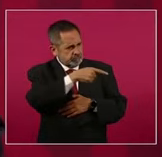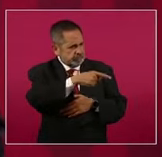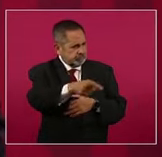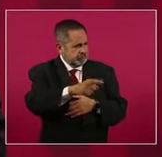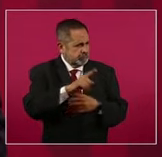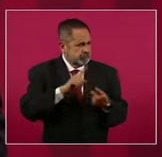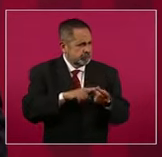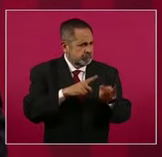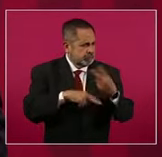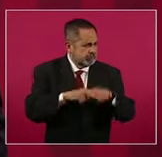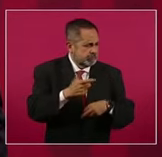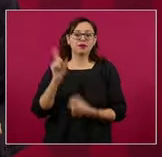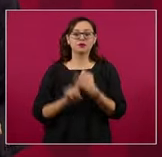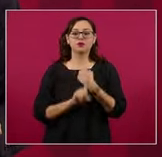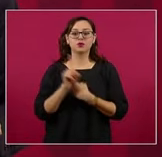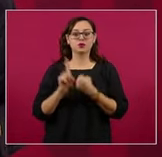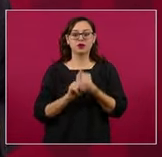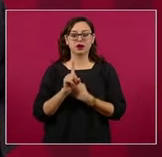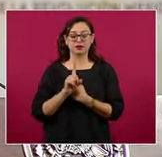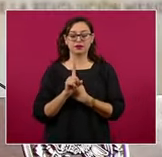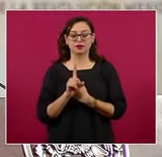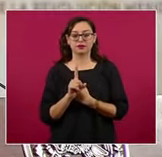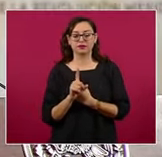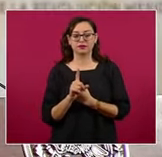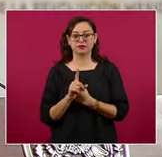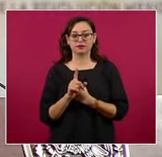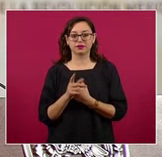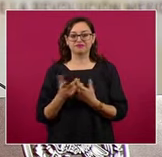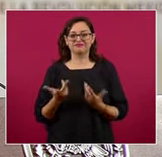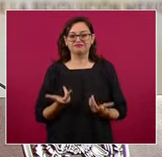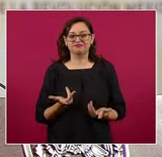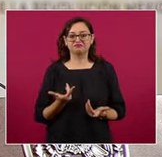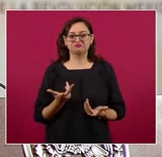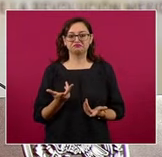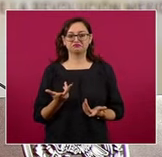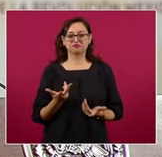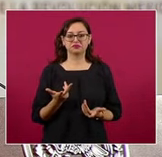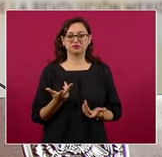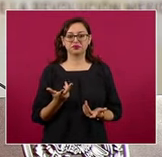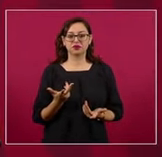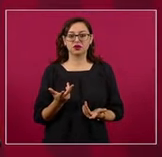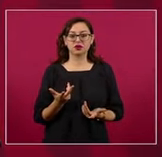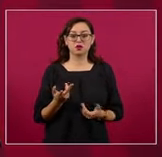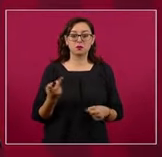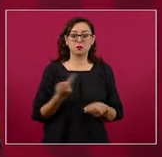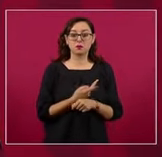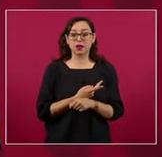procedencia ilícita. Hay a veces